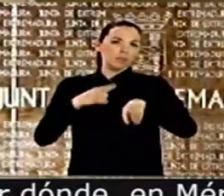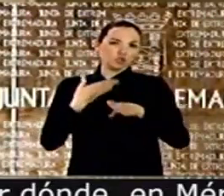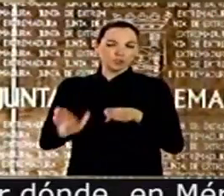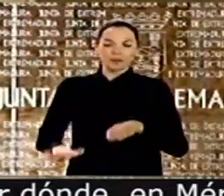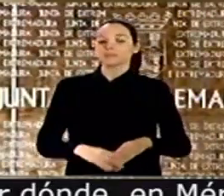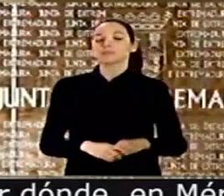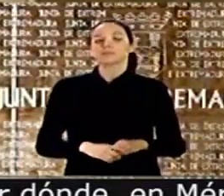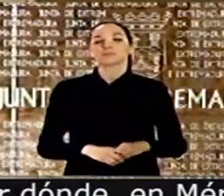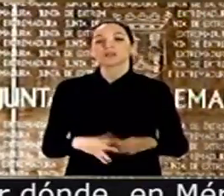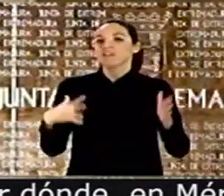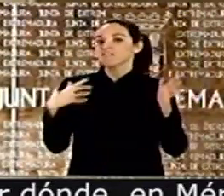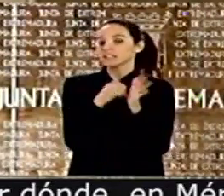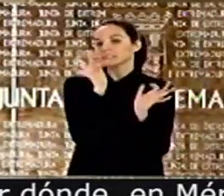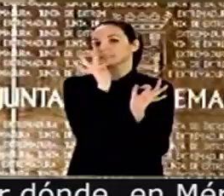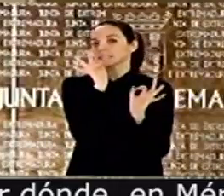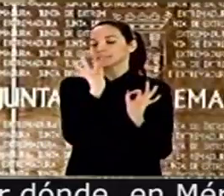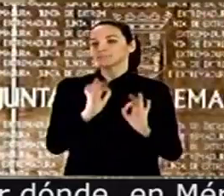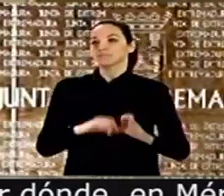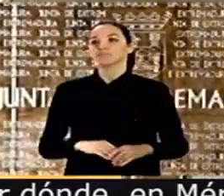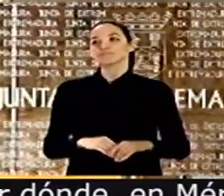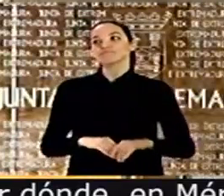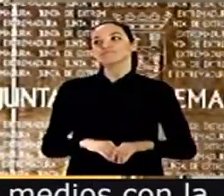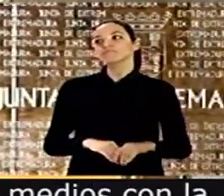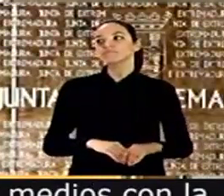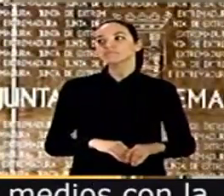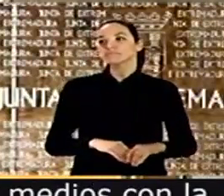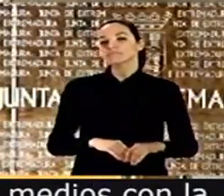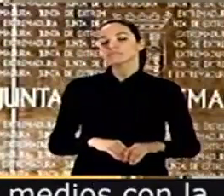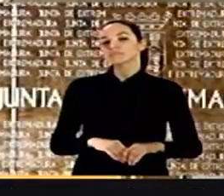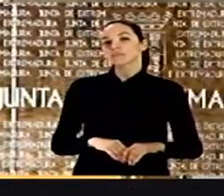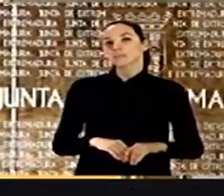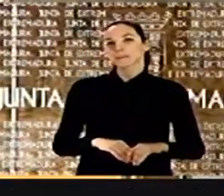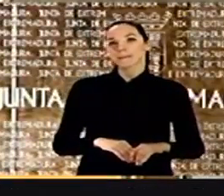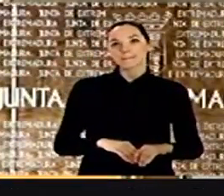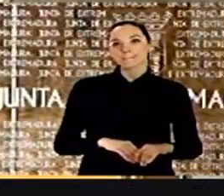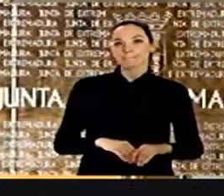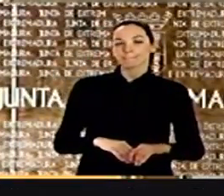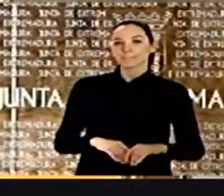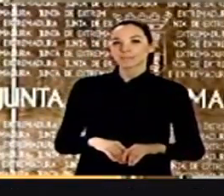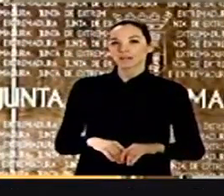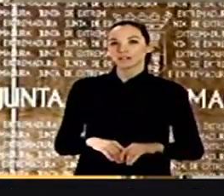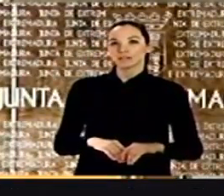No hay fecha, no.